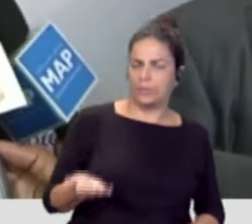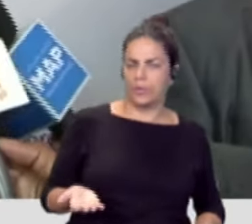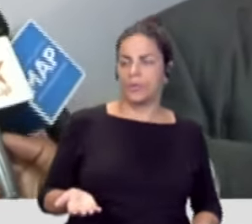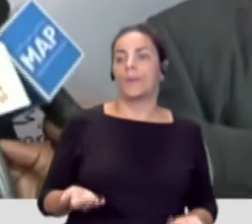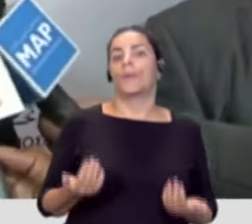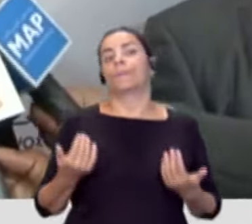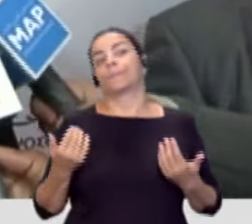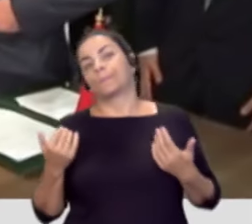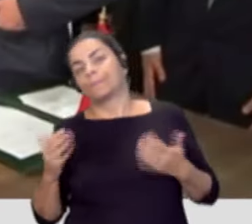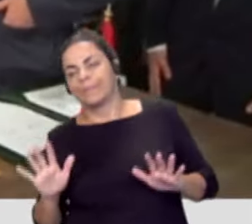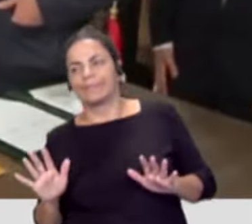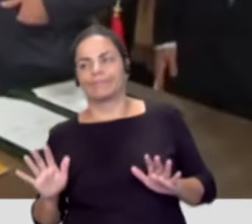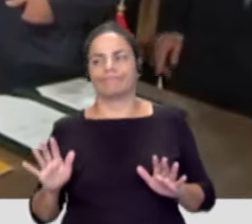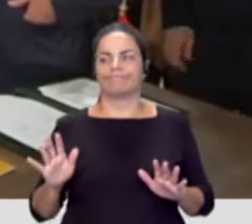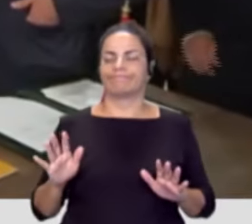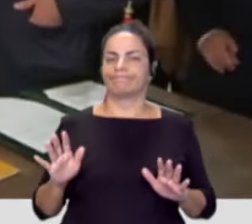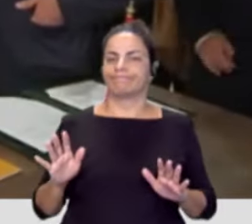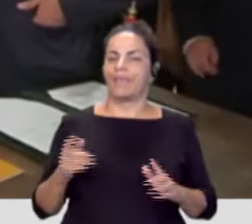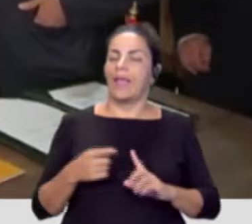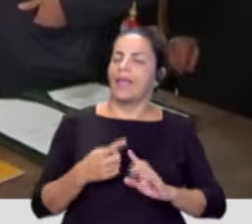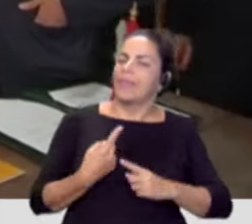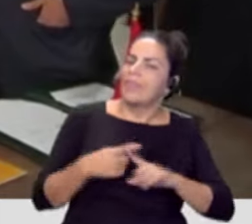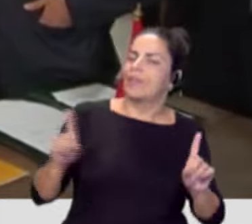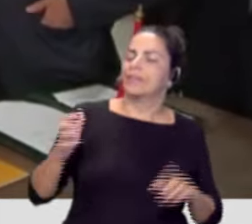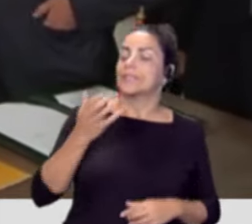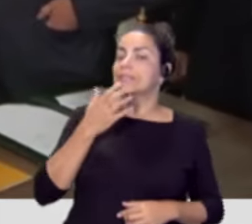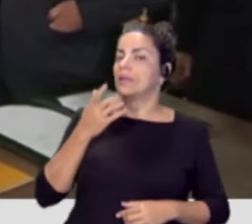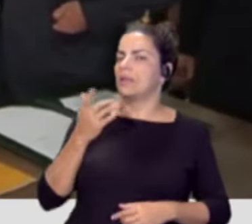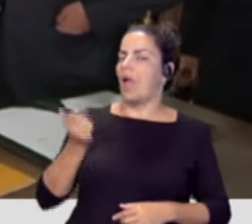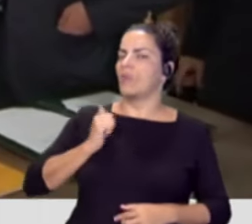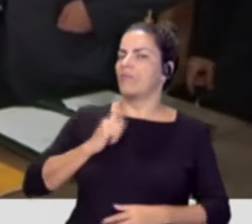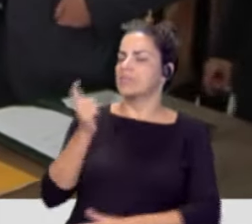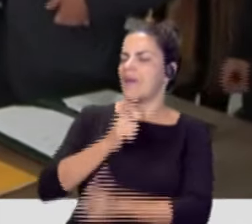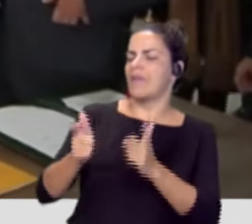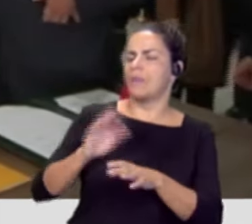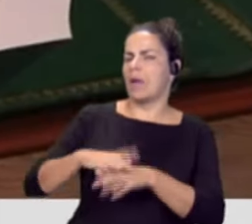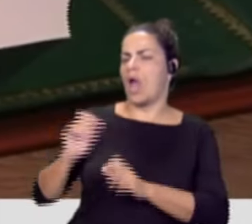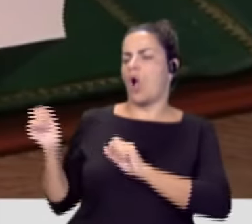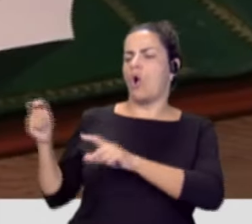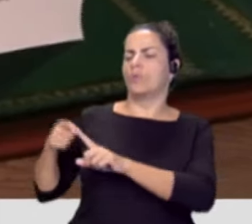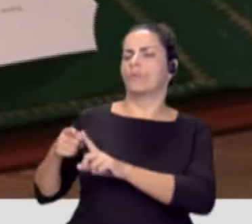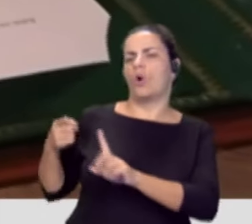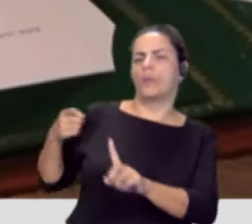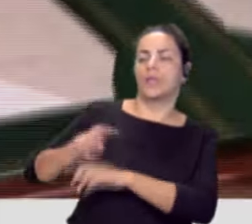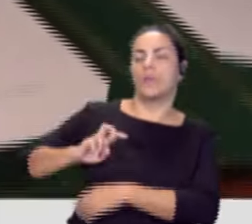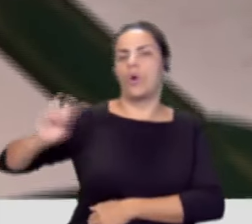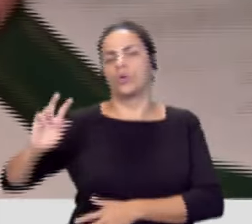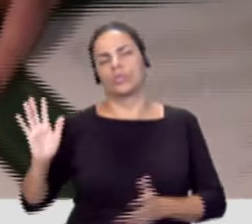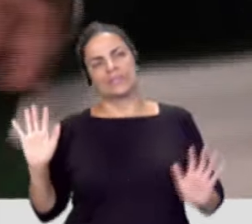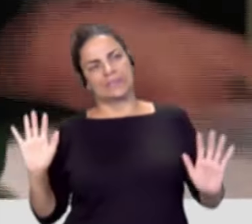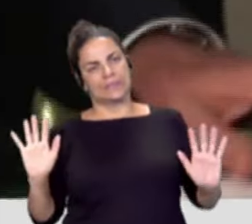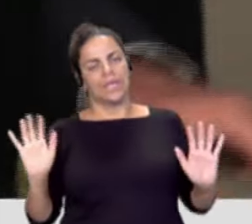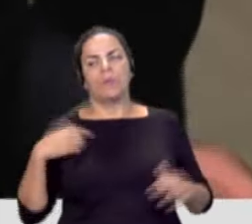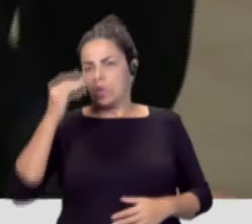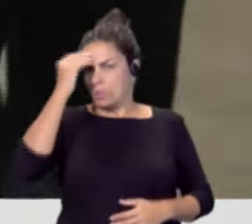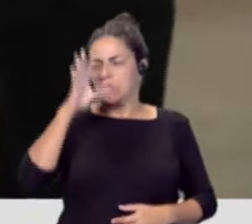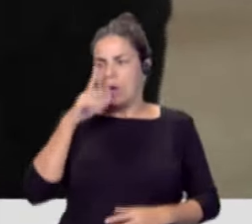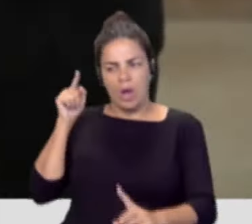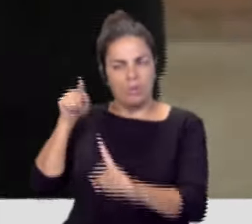alguna forma esto se utiliza con otro objetivo, pero entiendo que la finalidad es una finalidad exclusivamente académica,